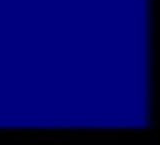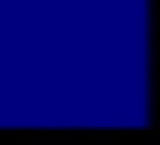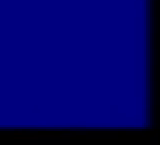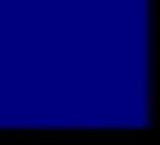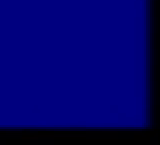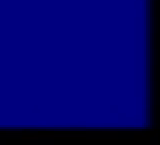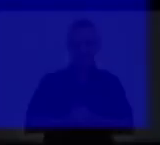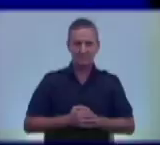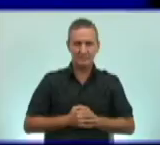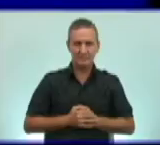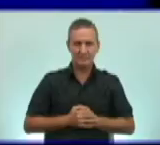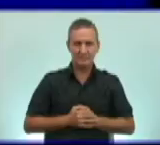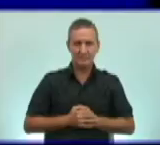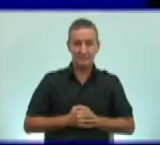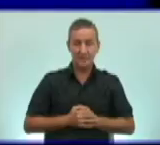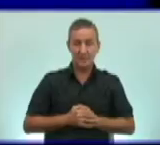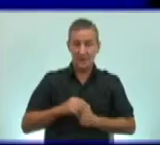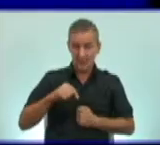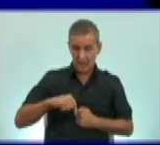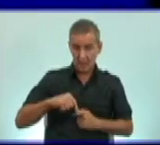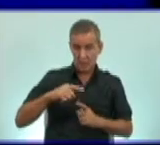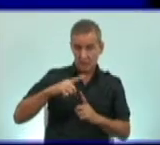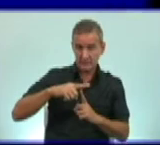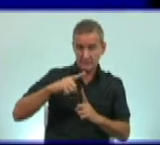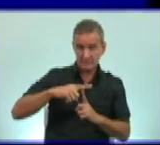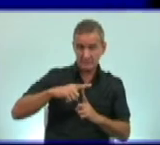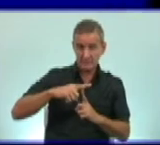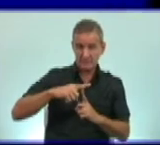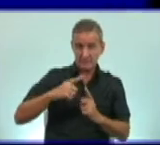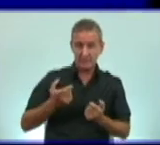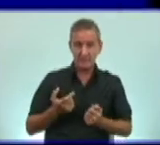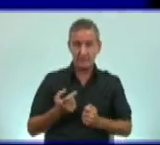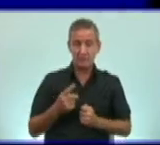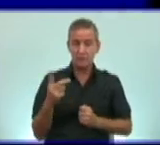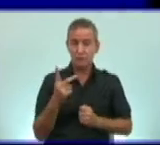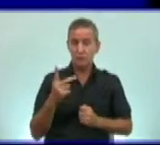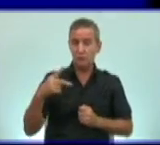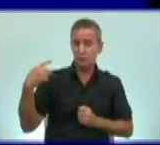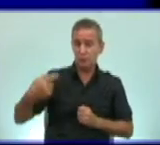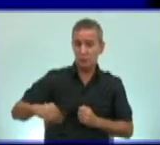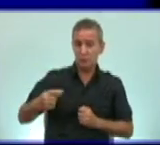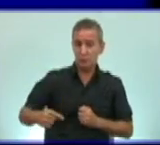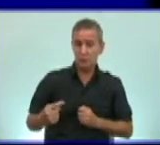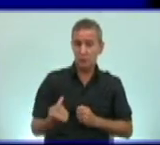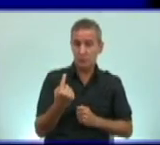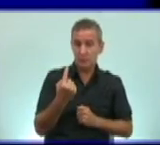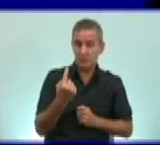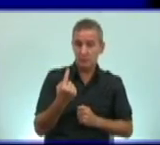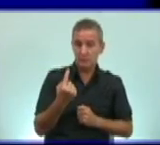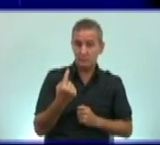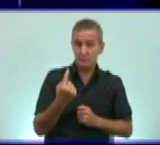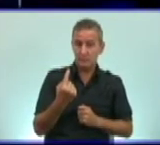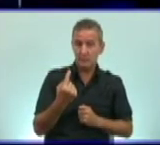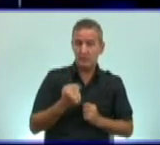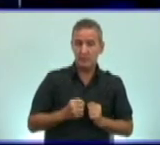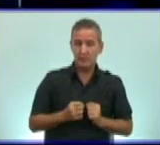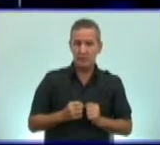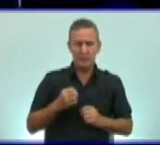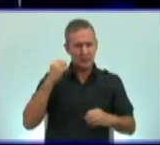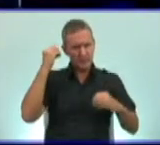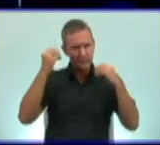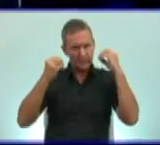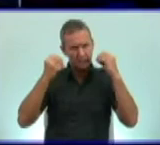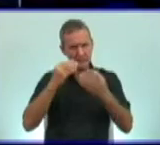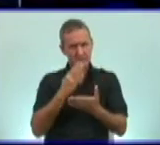vamos entonces a dejar de tarea 2 ejercicios. Primero, uno que yo traía para analizarlo en la